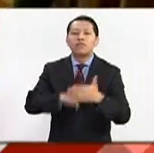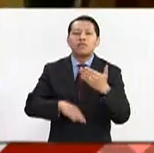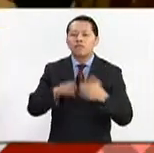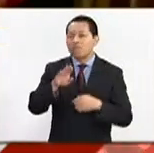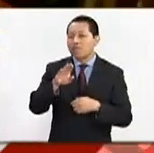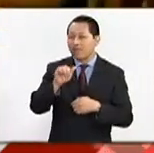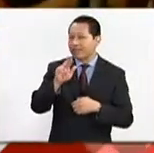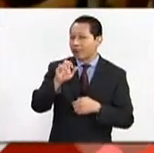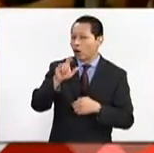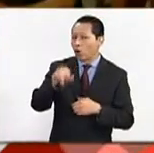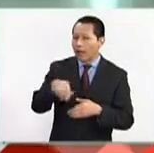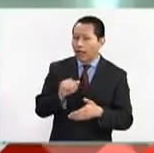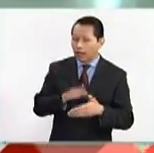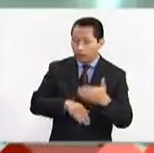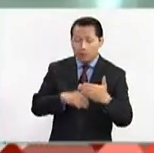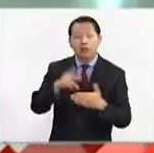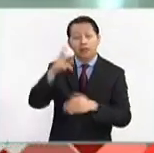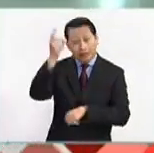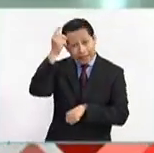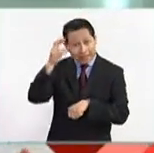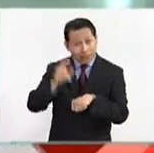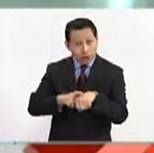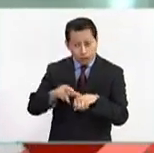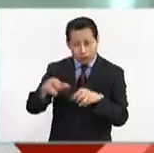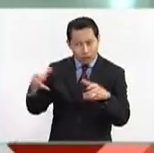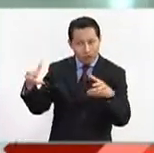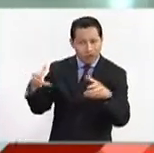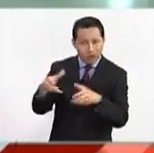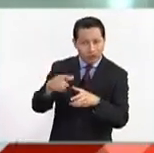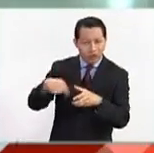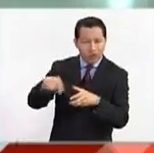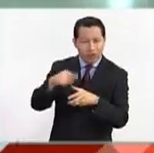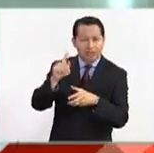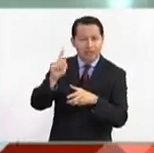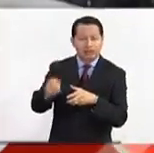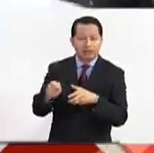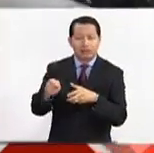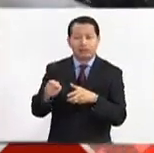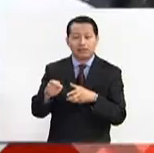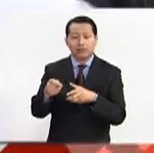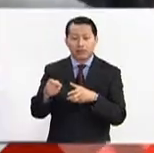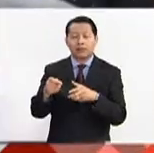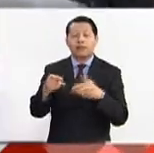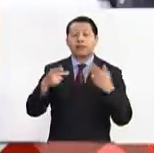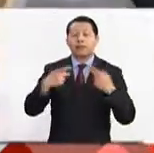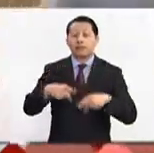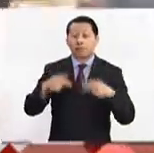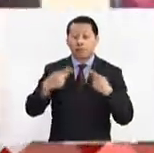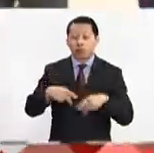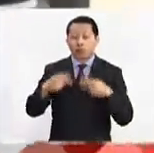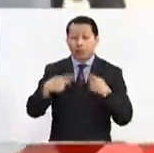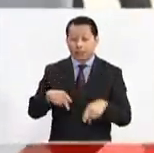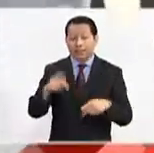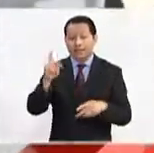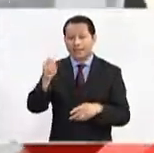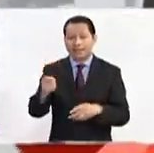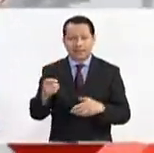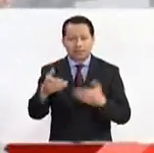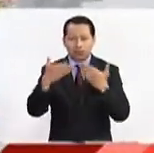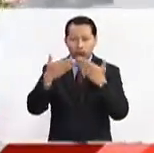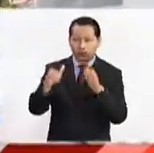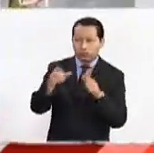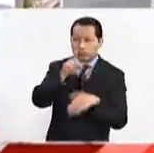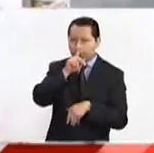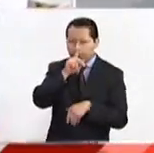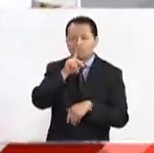decidió la directiva no abrir la puerta a las personas, es decir, se jugó el